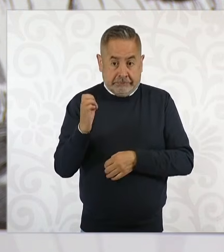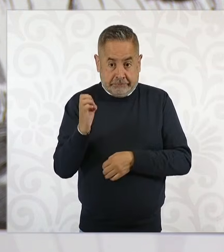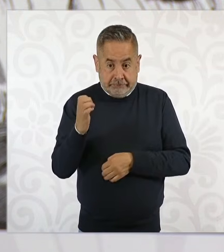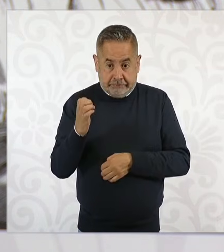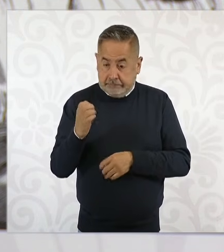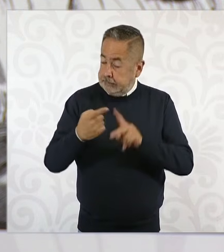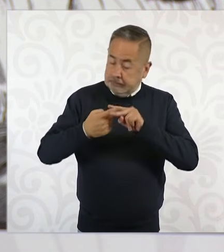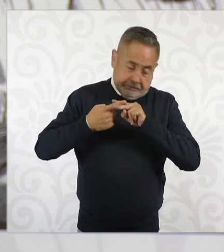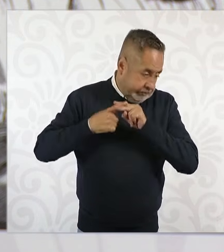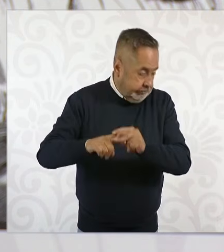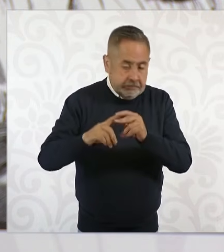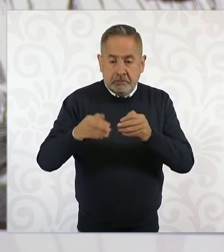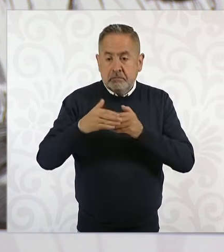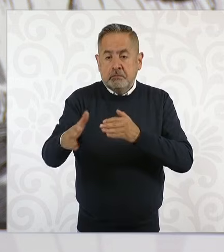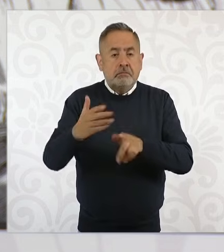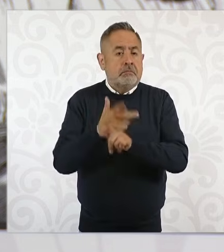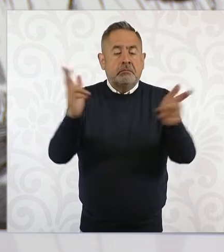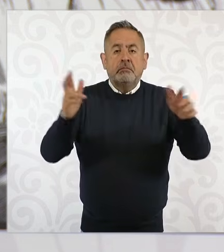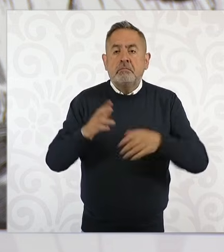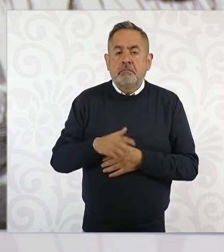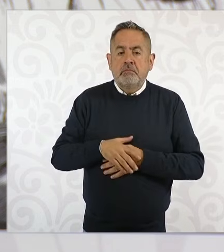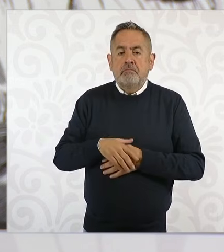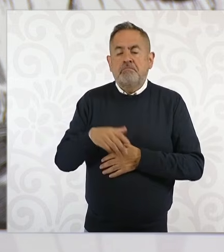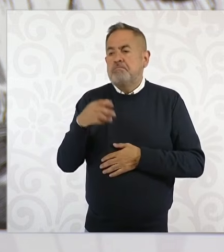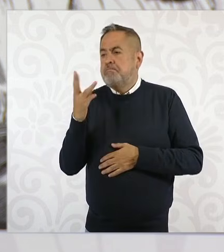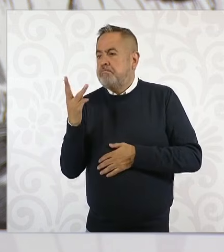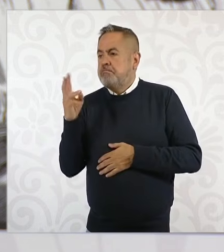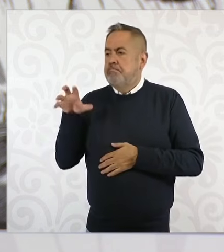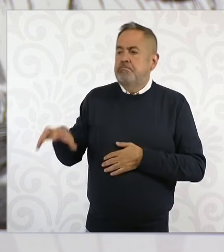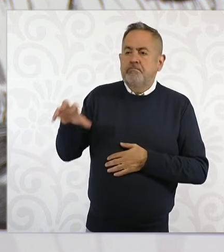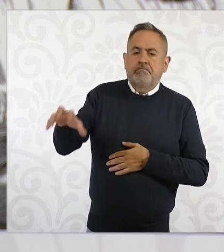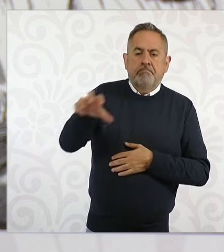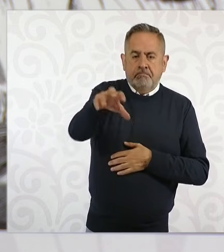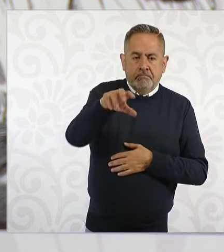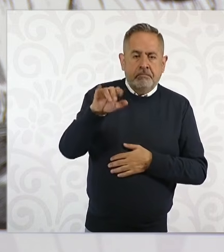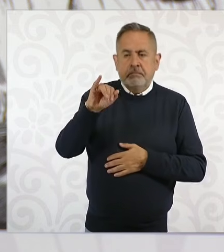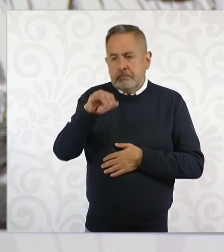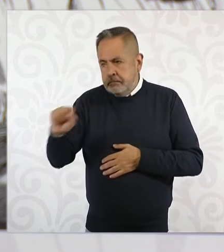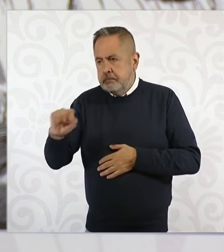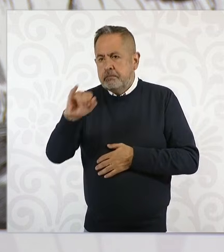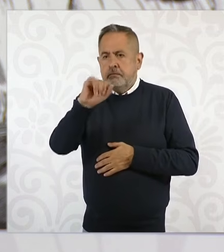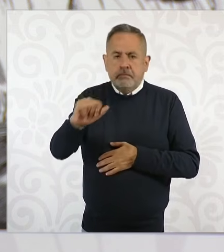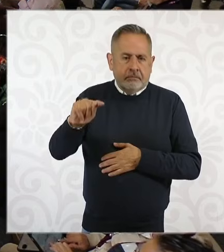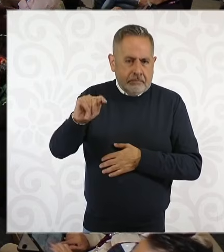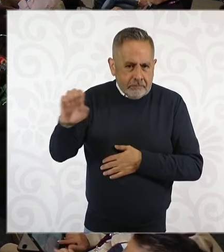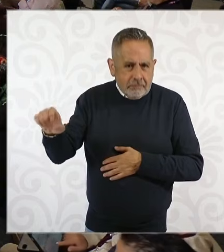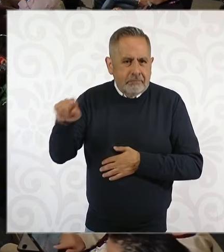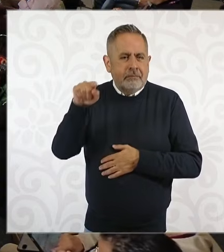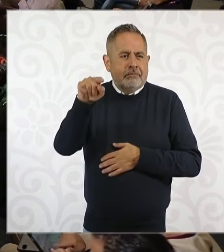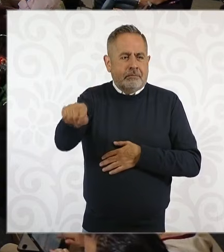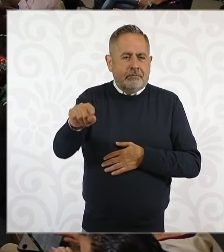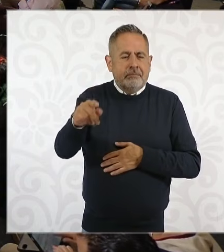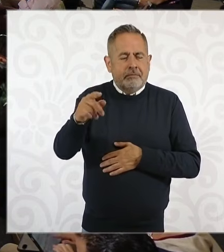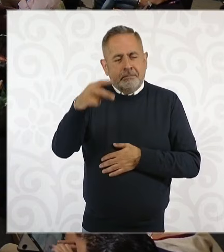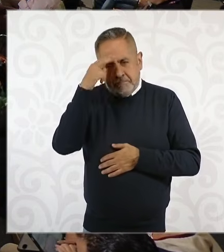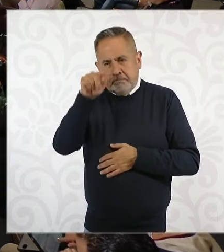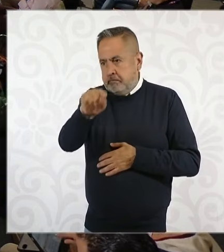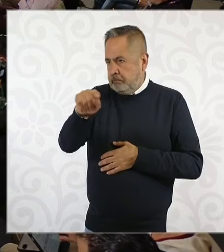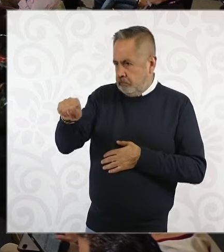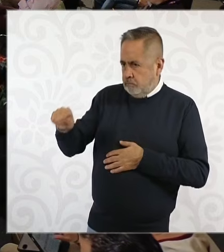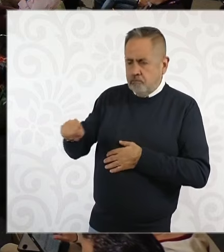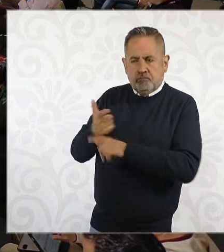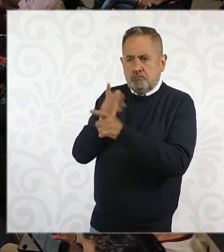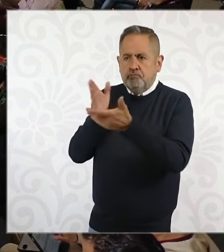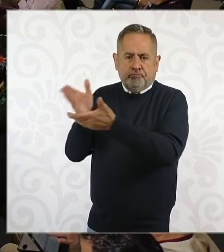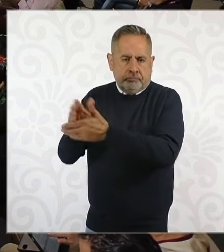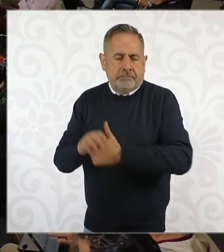poder compartir servicios en los 3 institutos principales de salud. Finalmente, Presidenta, una vez que ha terminado pues el Mundial, ya